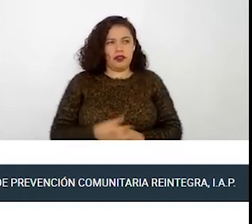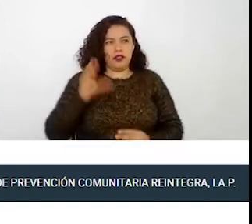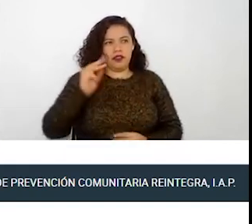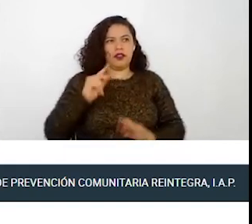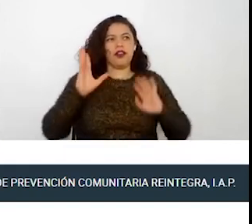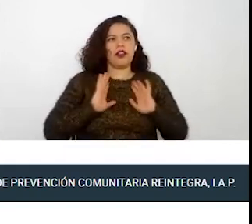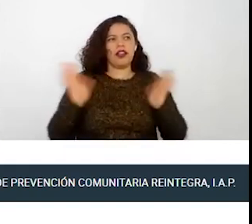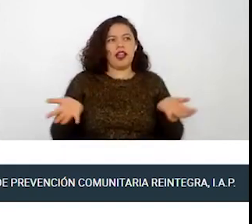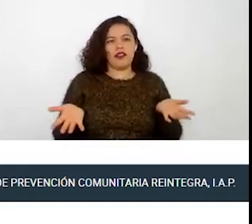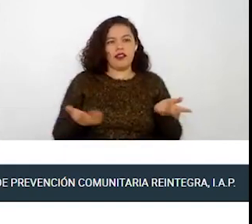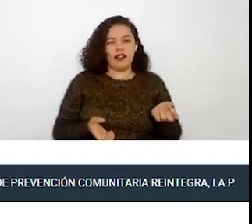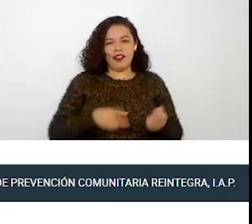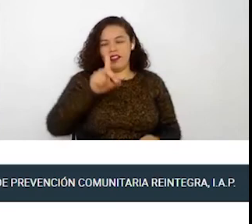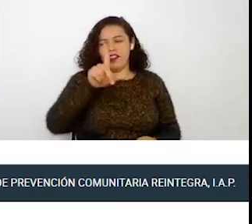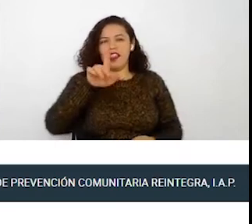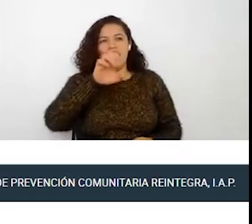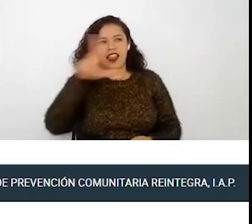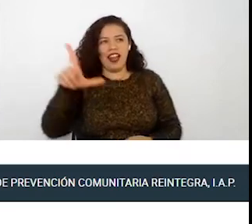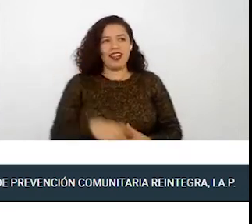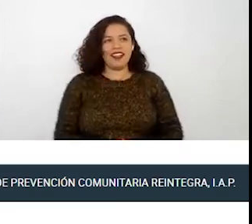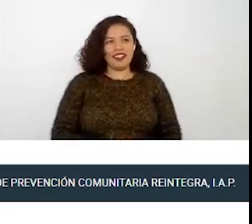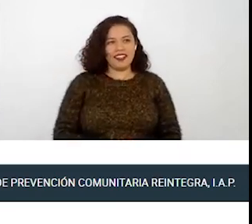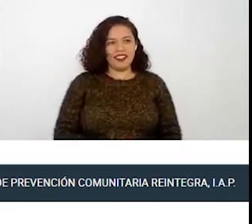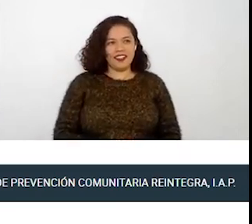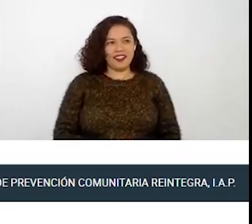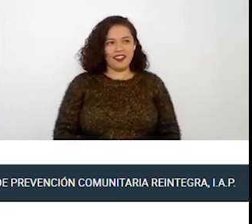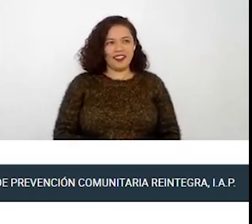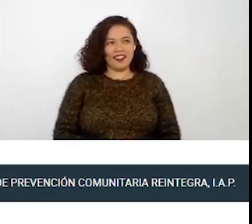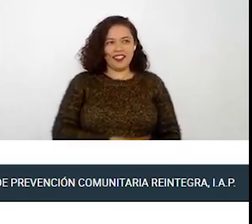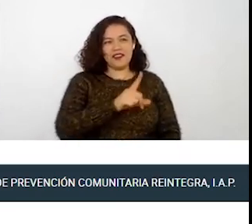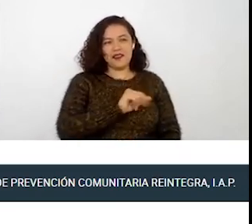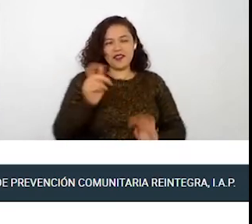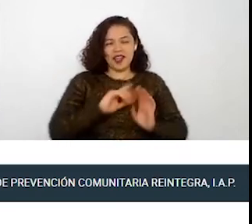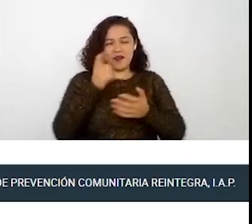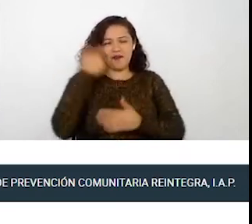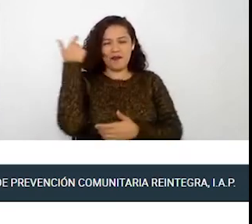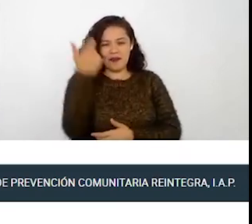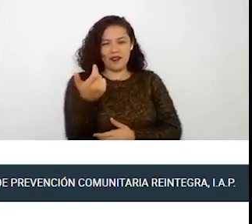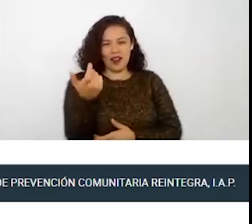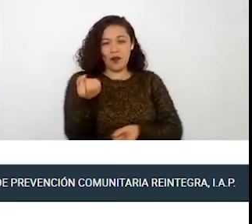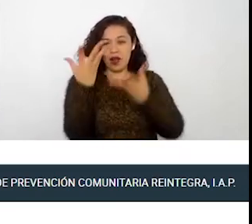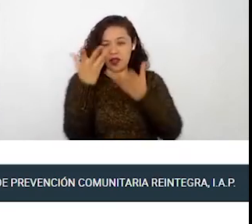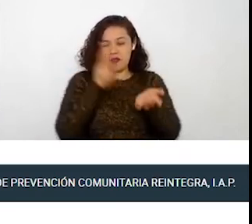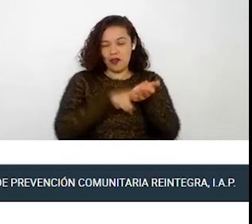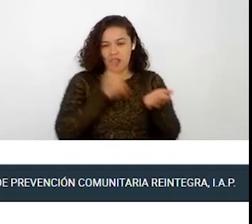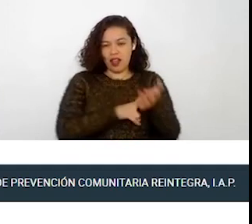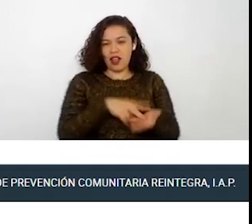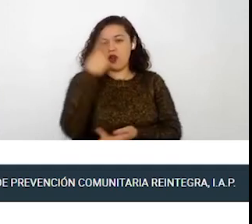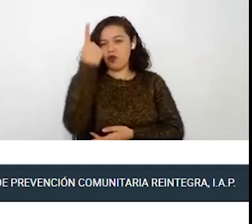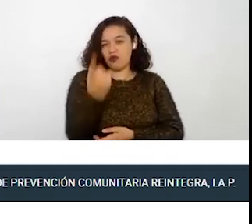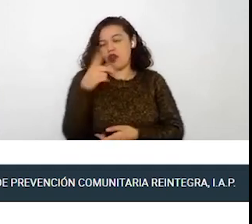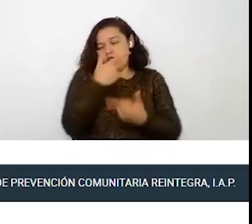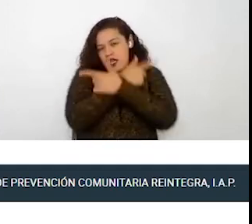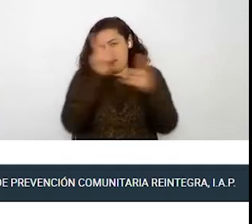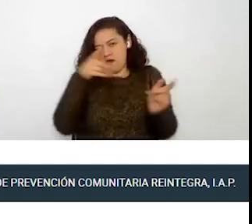sea no y ya la cantidad una o la que ustedes quieran